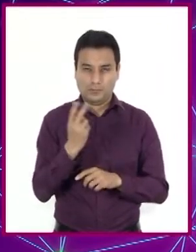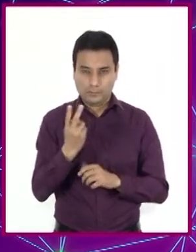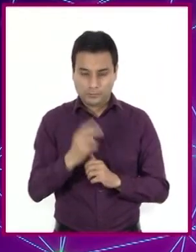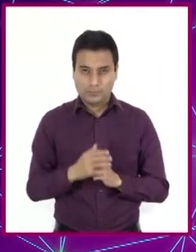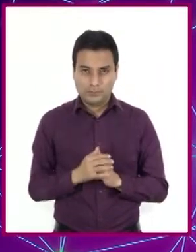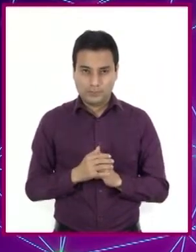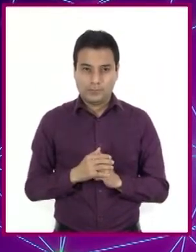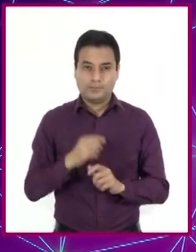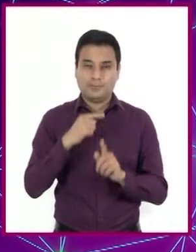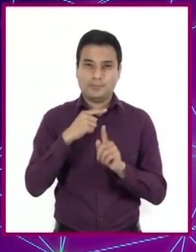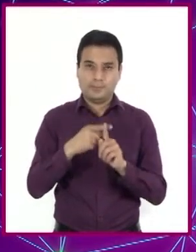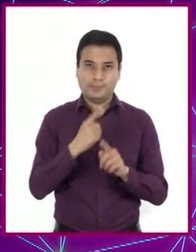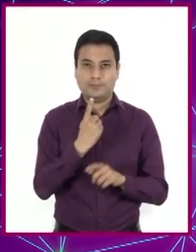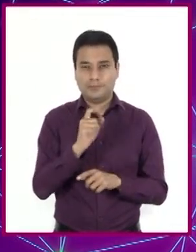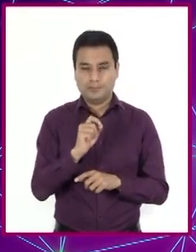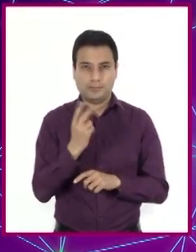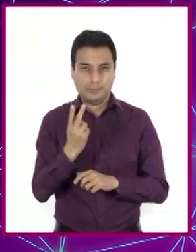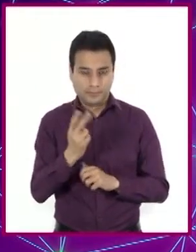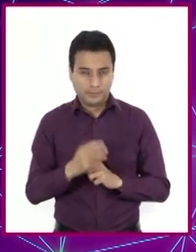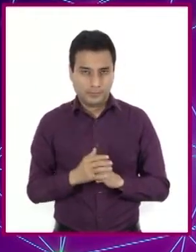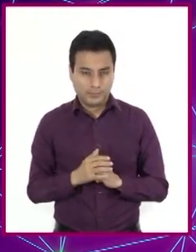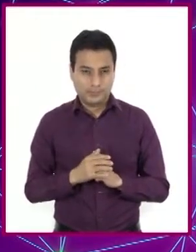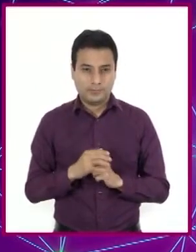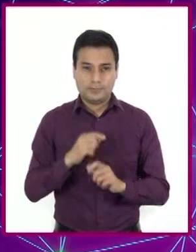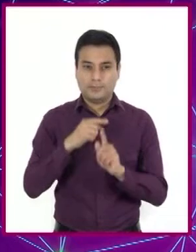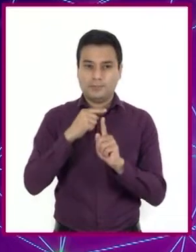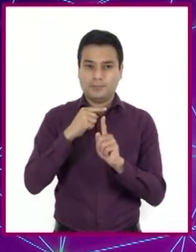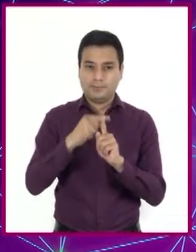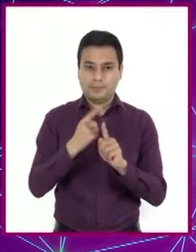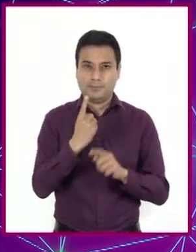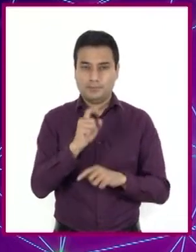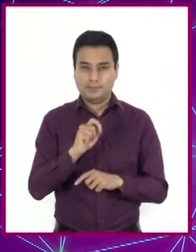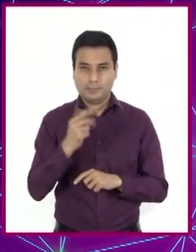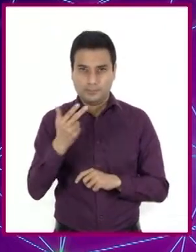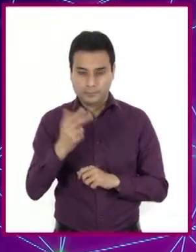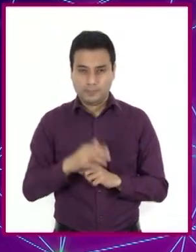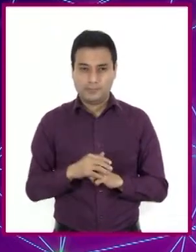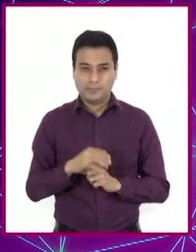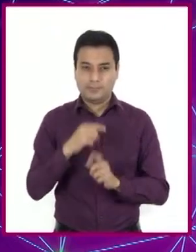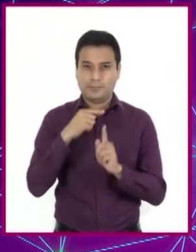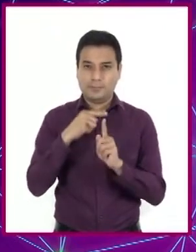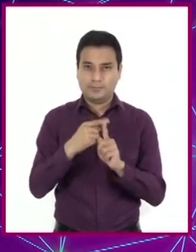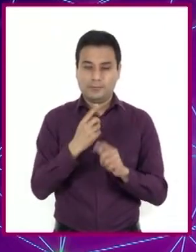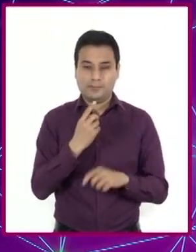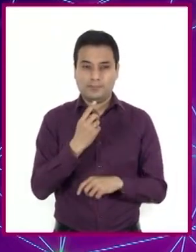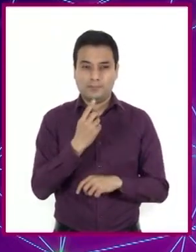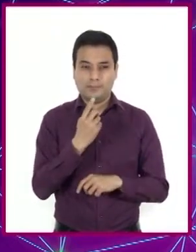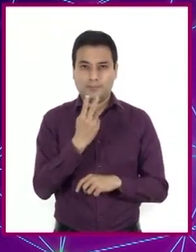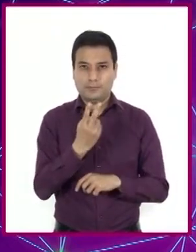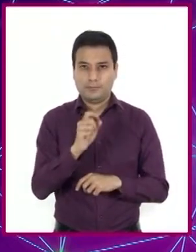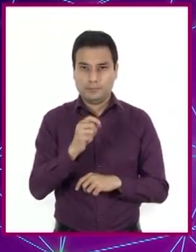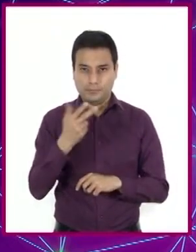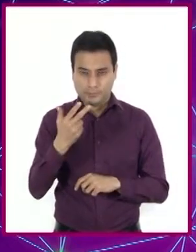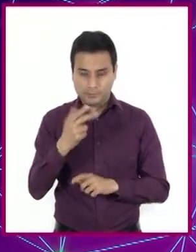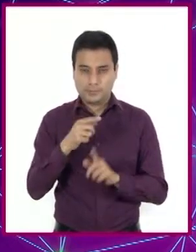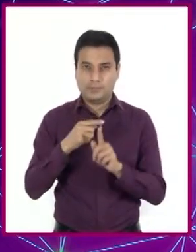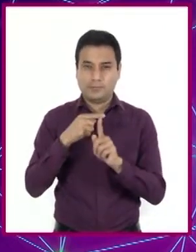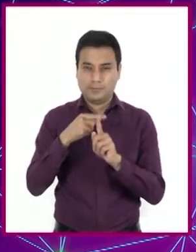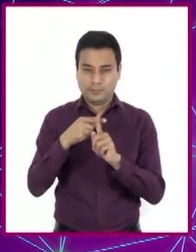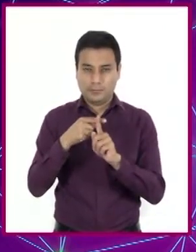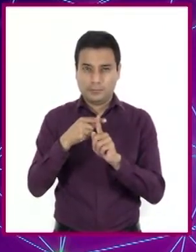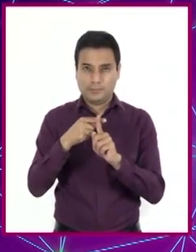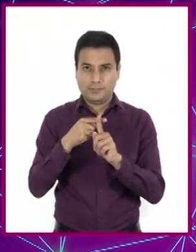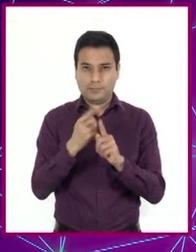2.2 más 4 veces 1.2 más 1.8 más 2 veces 2.8